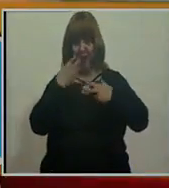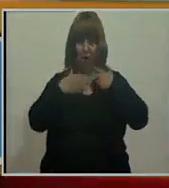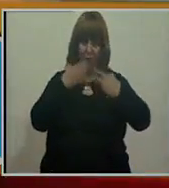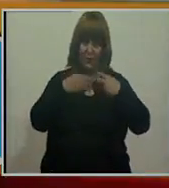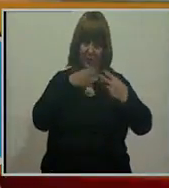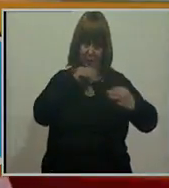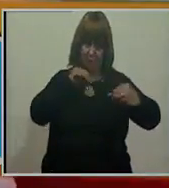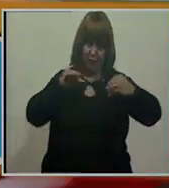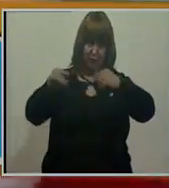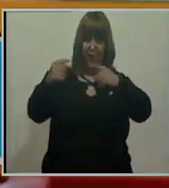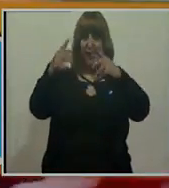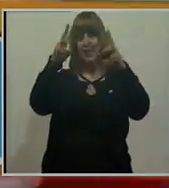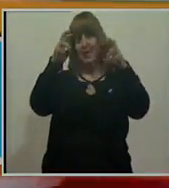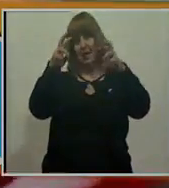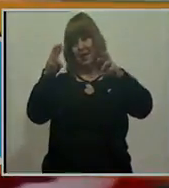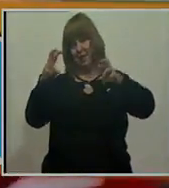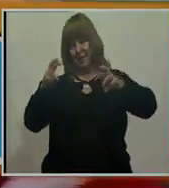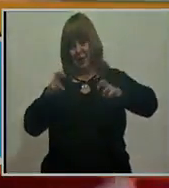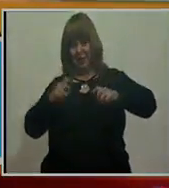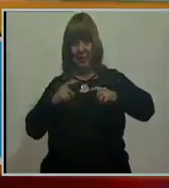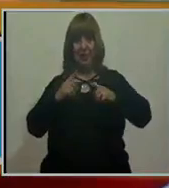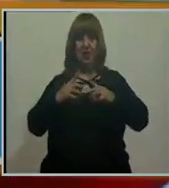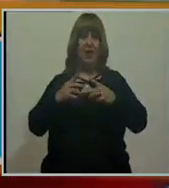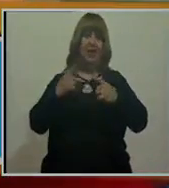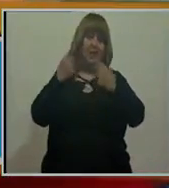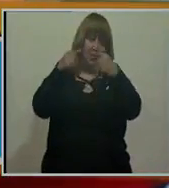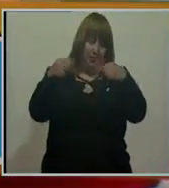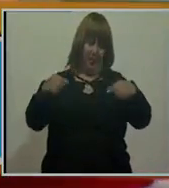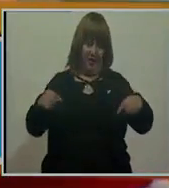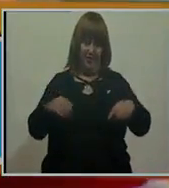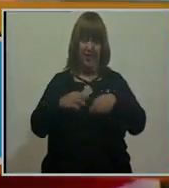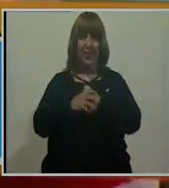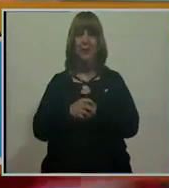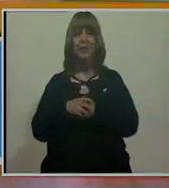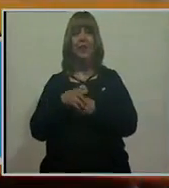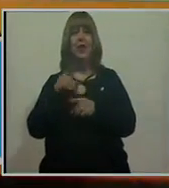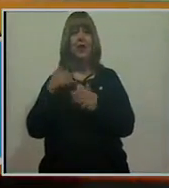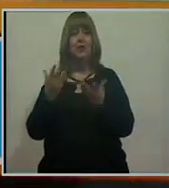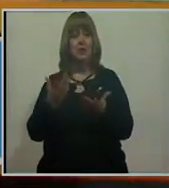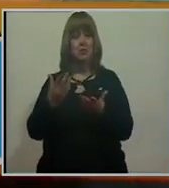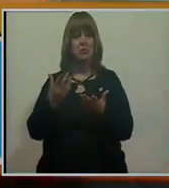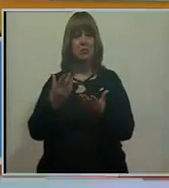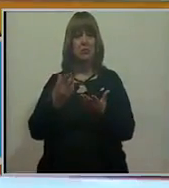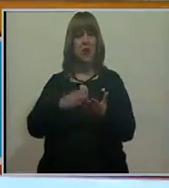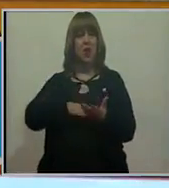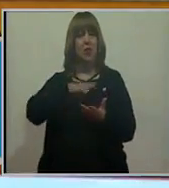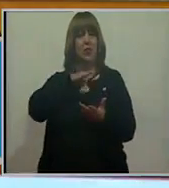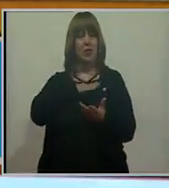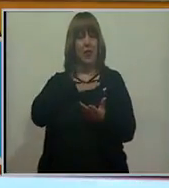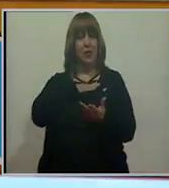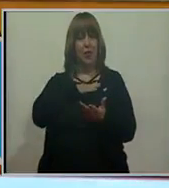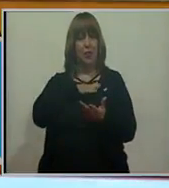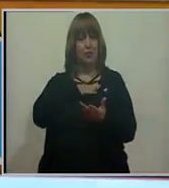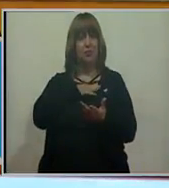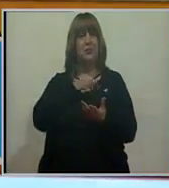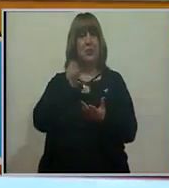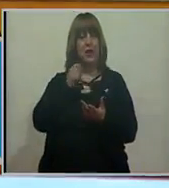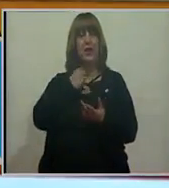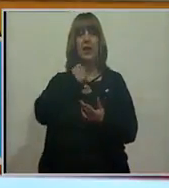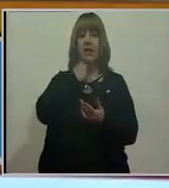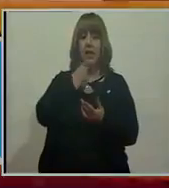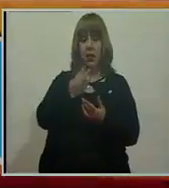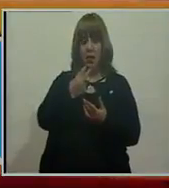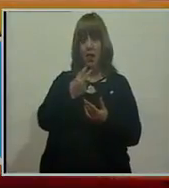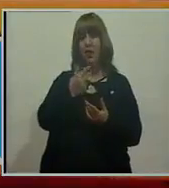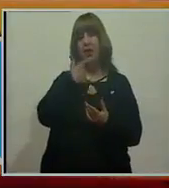tuitea eso y el que se siente sumamente ofendido por ese comentario es Gustavo Sofovich, ¿no? El hijo de Gerardo Sofovich, hoy el